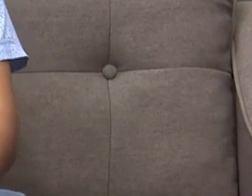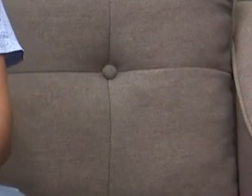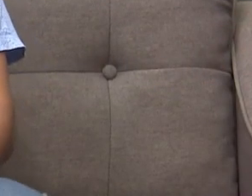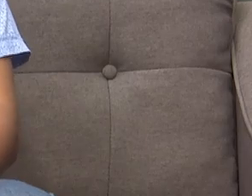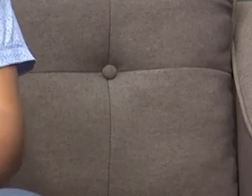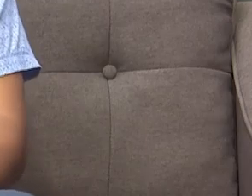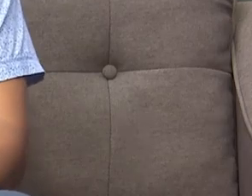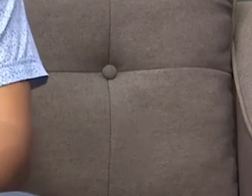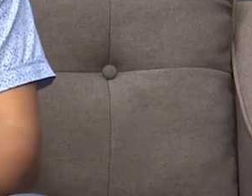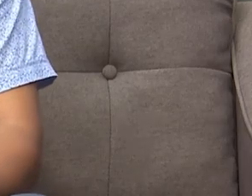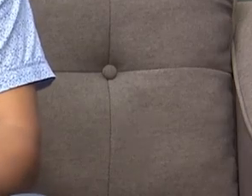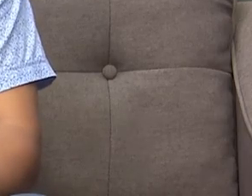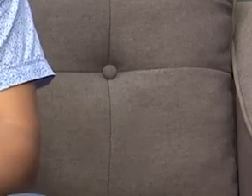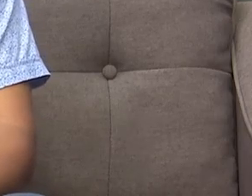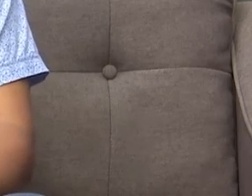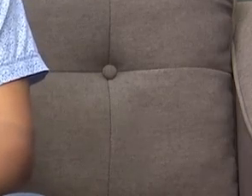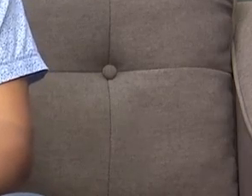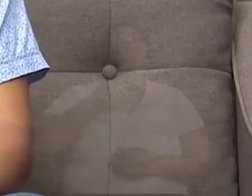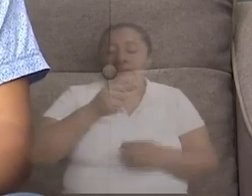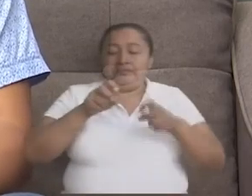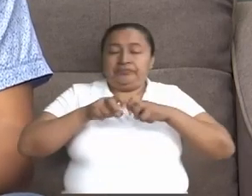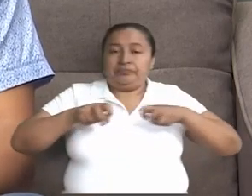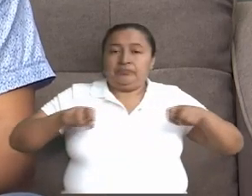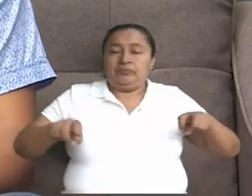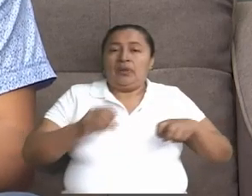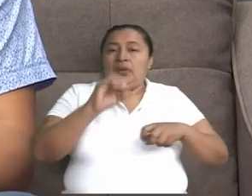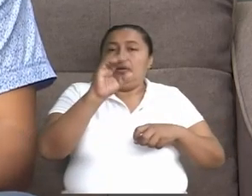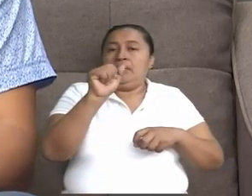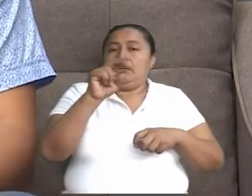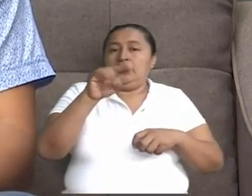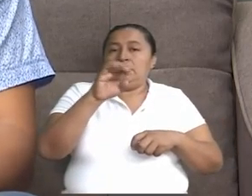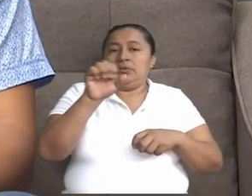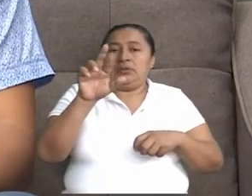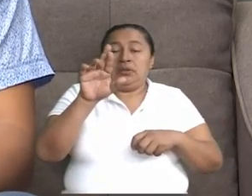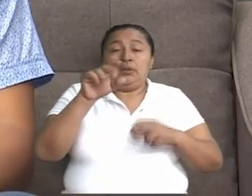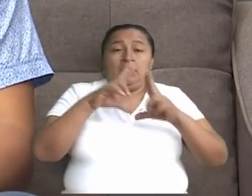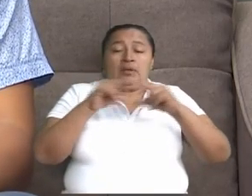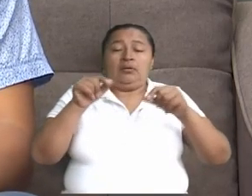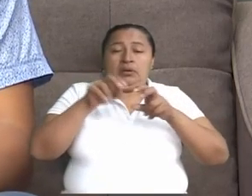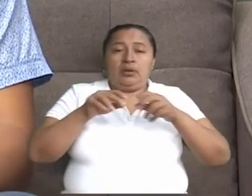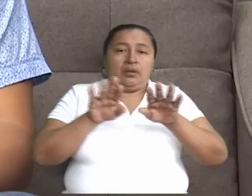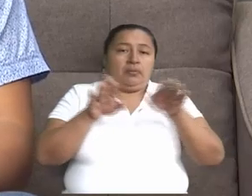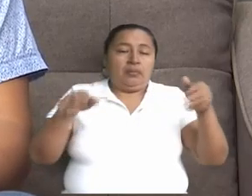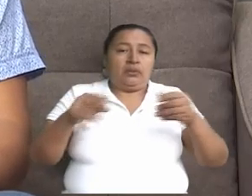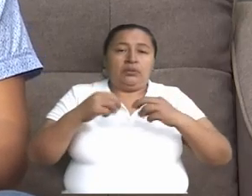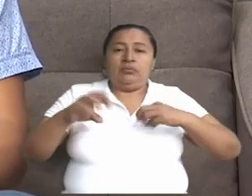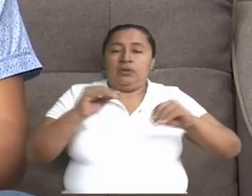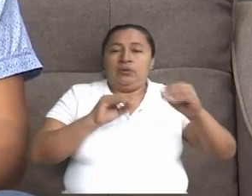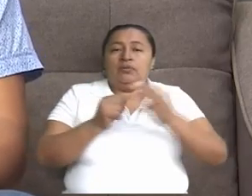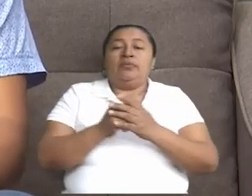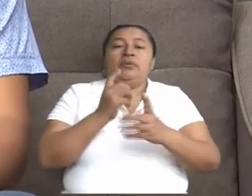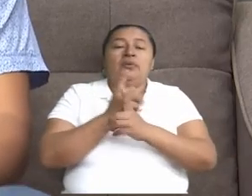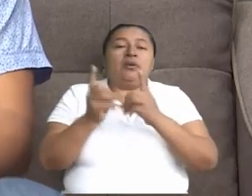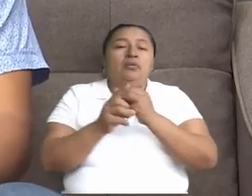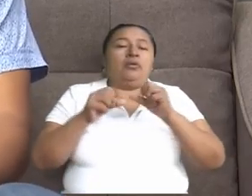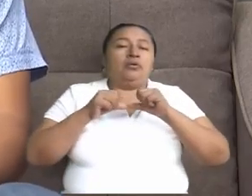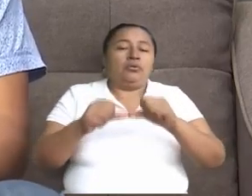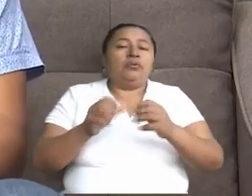Bien, ahí estaban precisamente declaraciones de parte del canciller de la República de Nicaragua ante la mesa de negociación. Tenemos que continuar